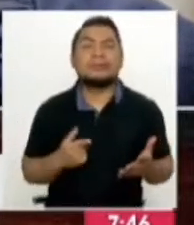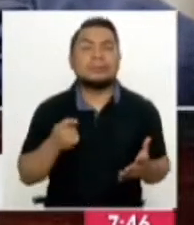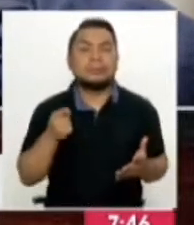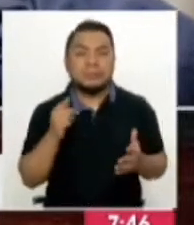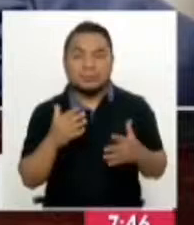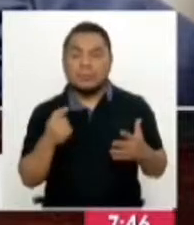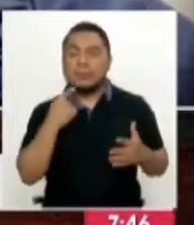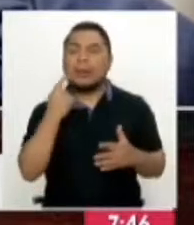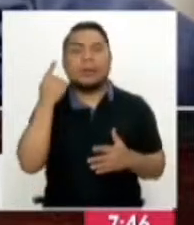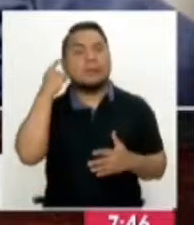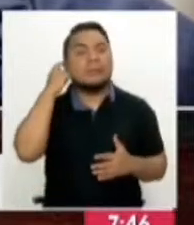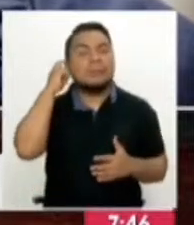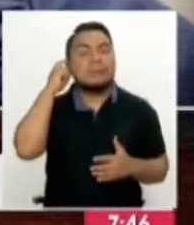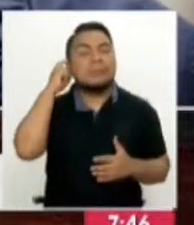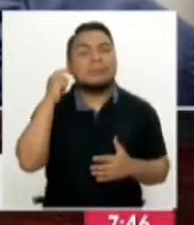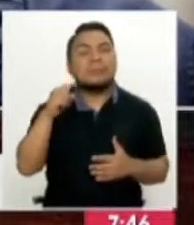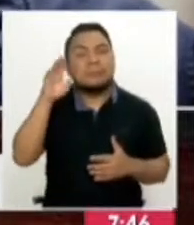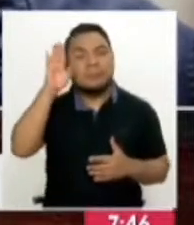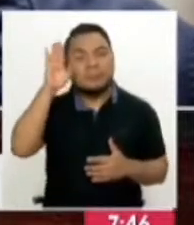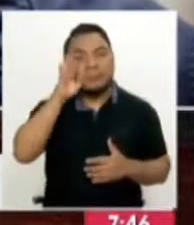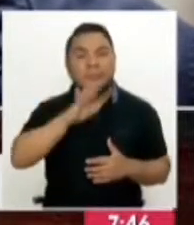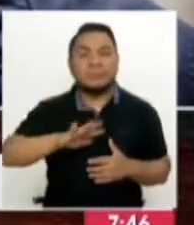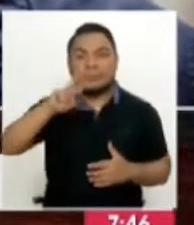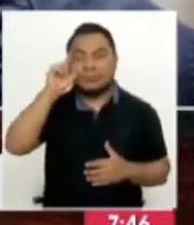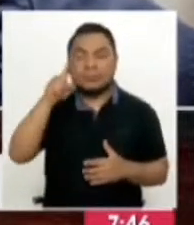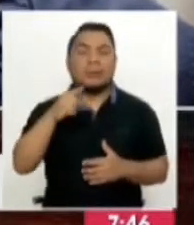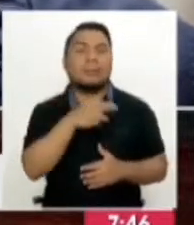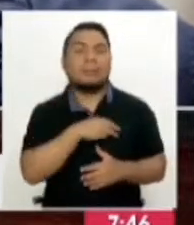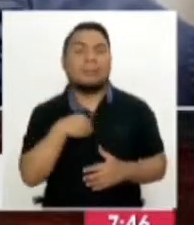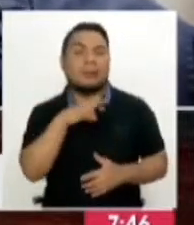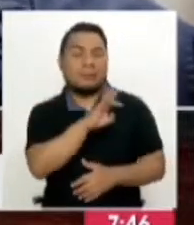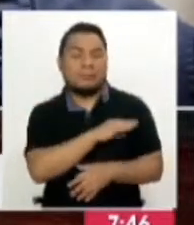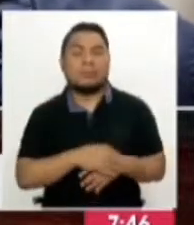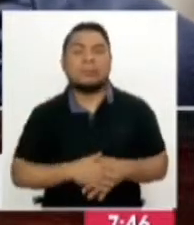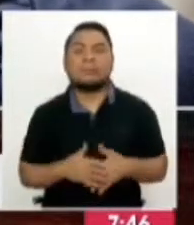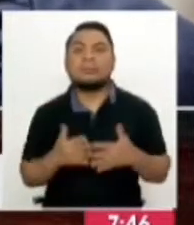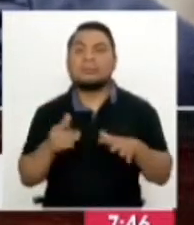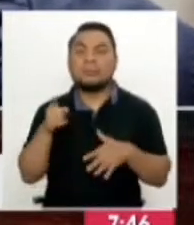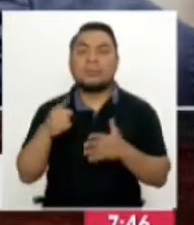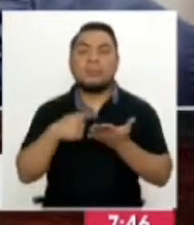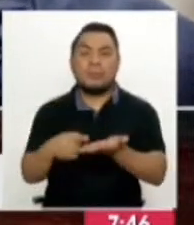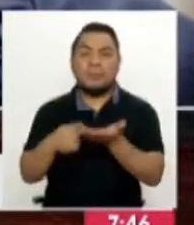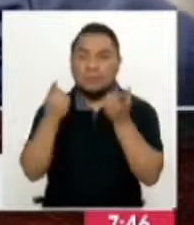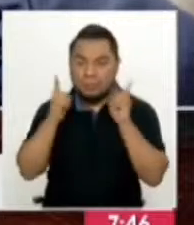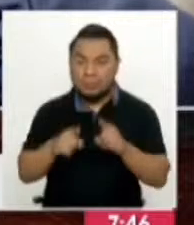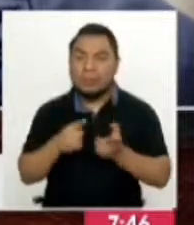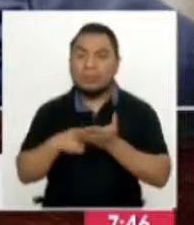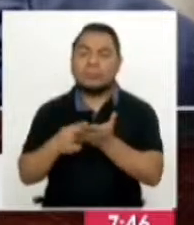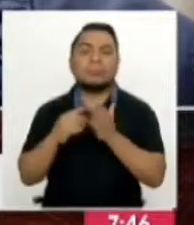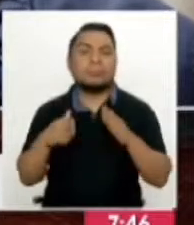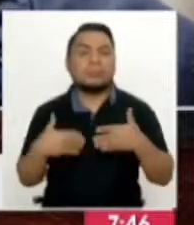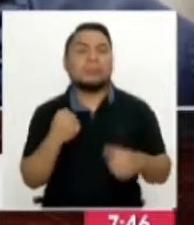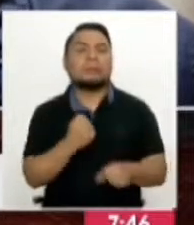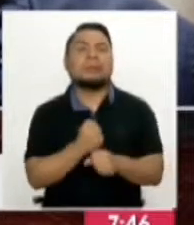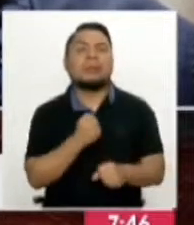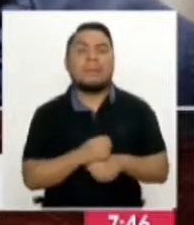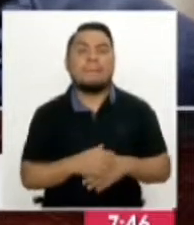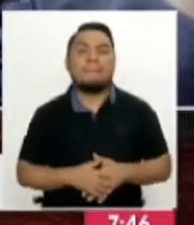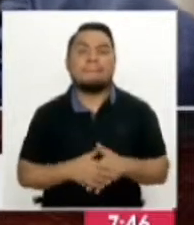binomio entre la Policía Nacional y el Ministerio Público, un binomio de coordinación para poder trabajar